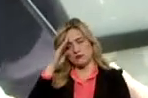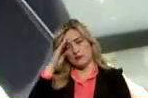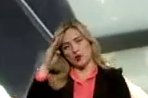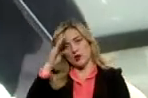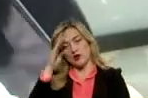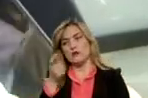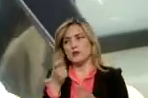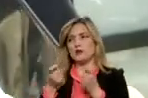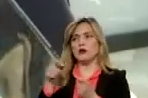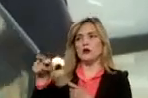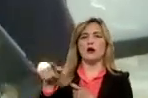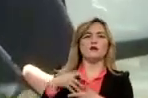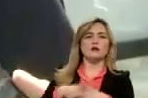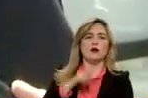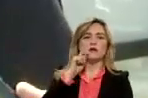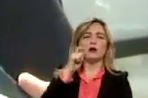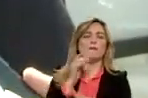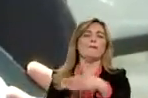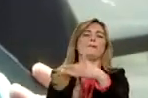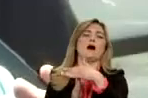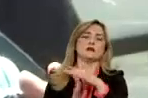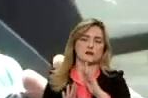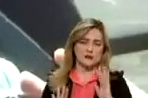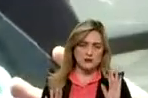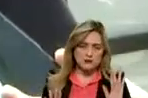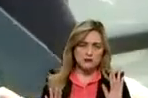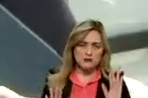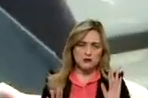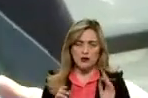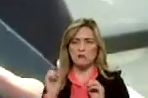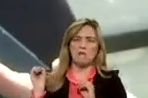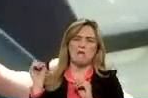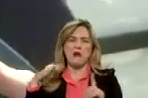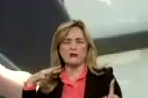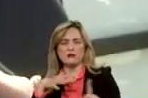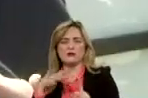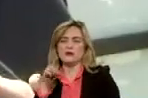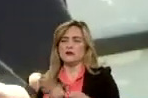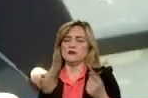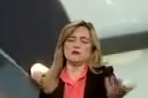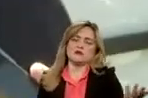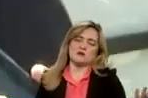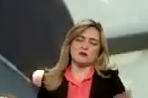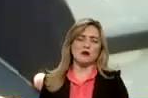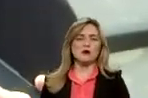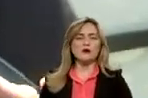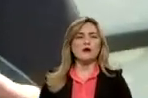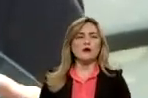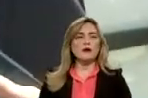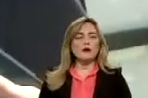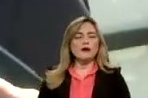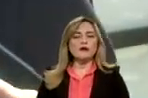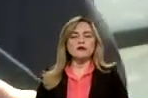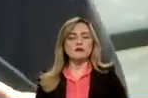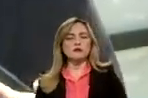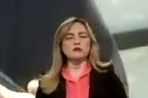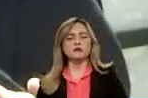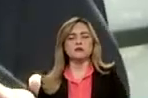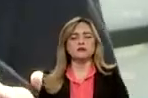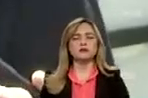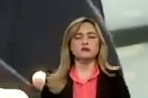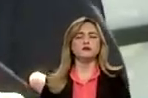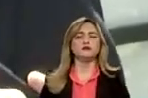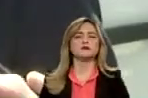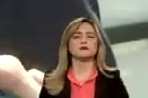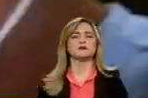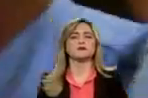pueda distinguir, pueda diferenciar que no es necesario y no se puede reaccionar de manera violenta a una manifestación que no